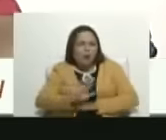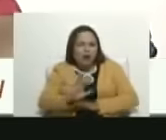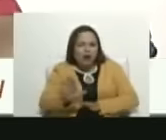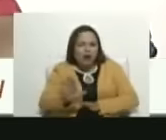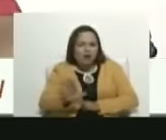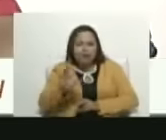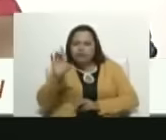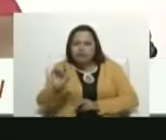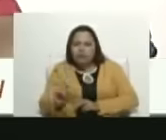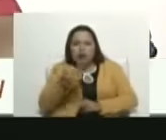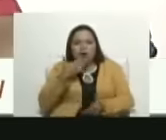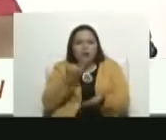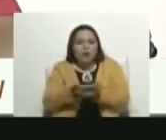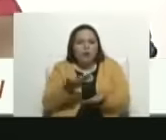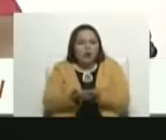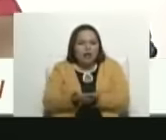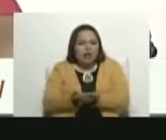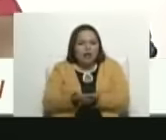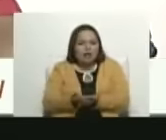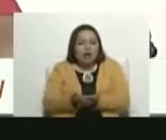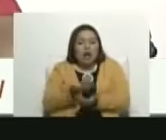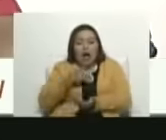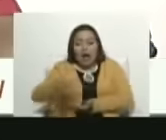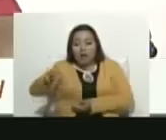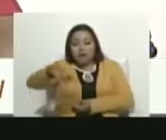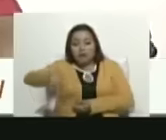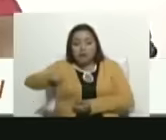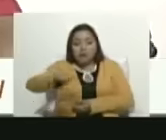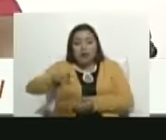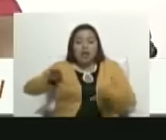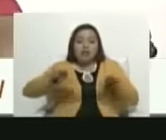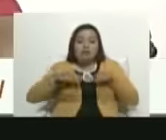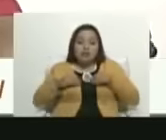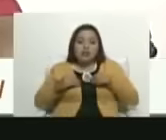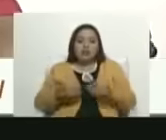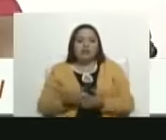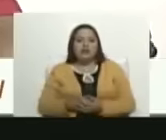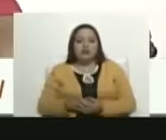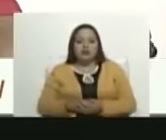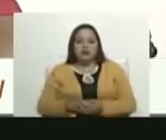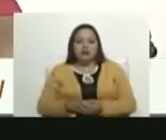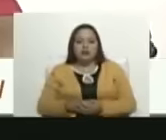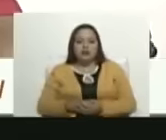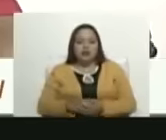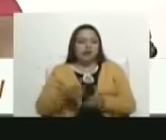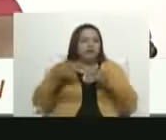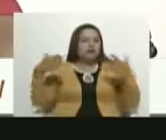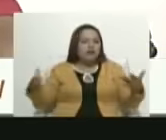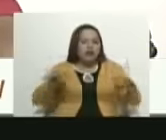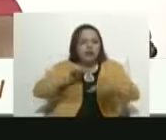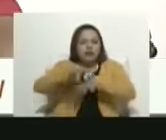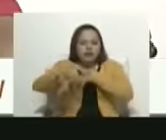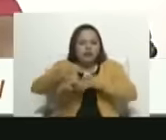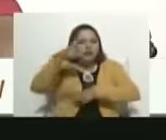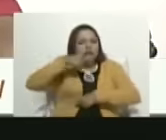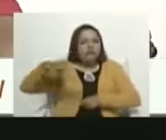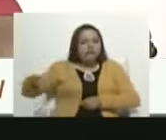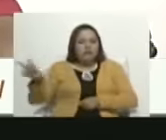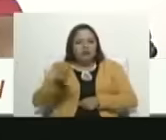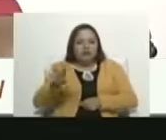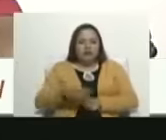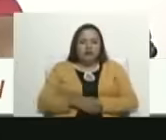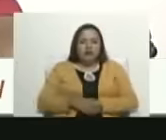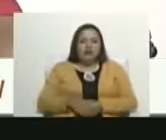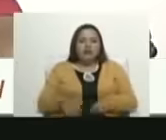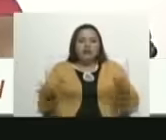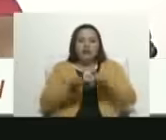pocas propuestas han tenido la aceptación en una gran mayoría del pueblo de Venezuela